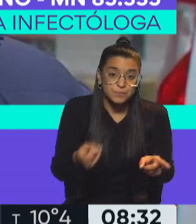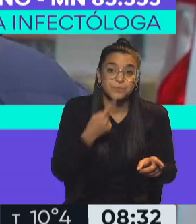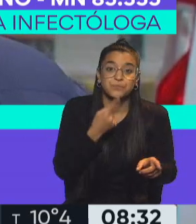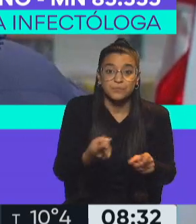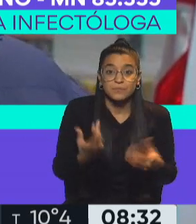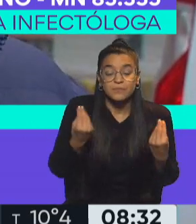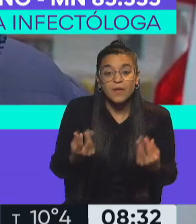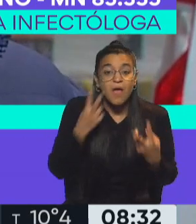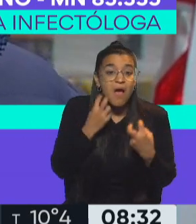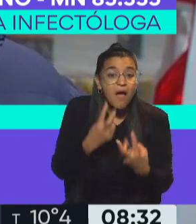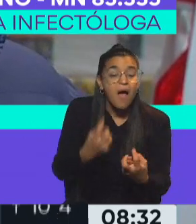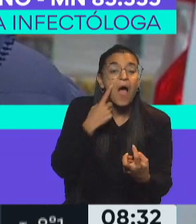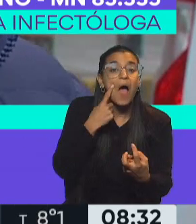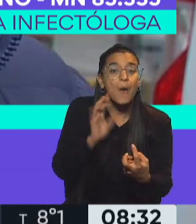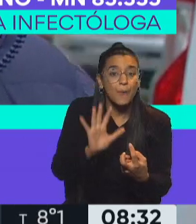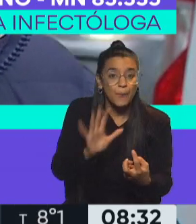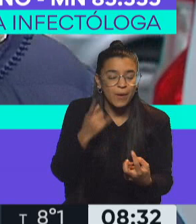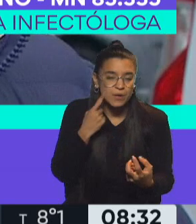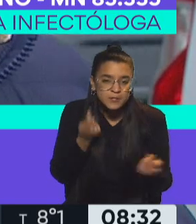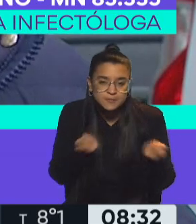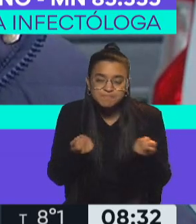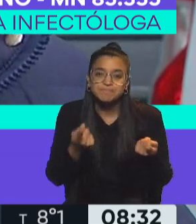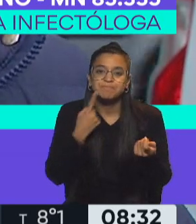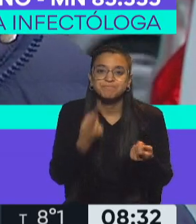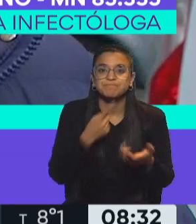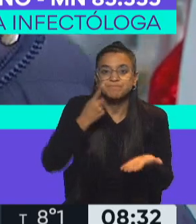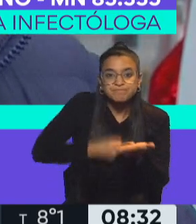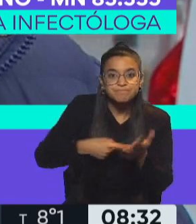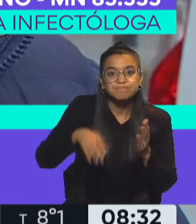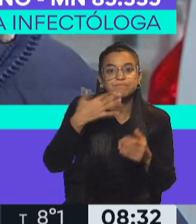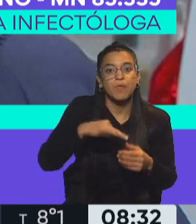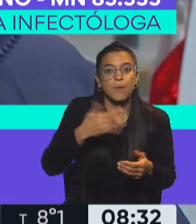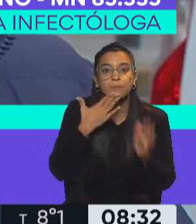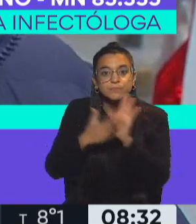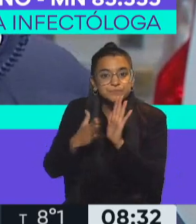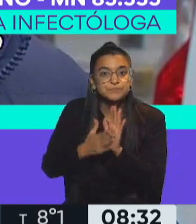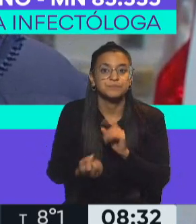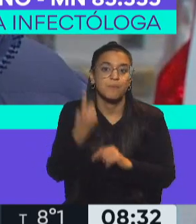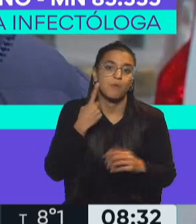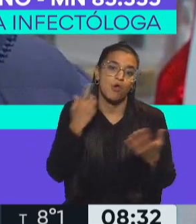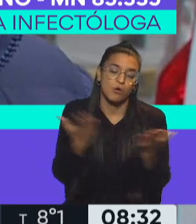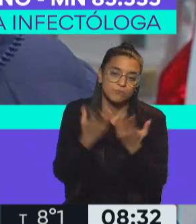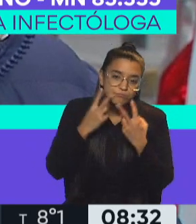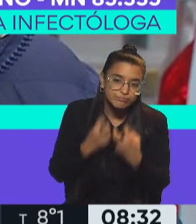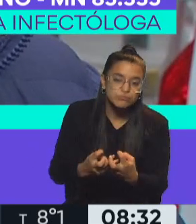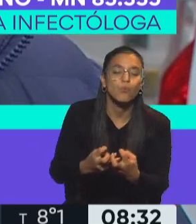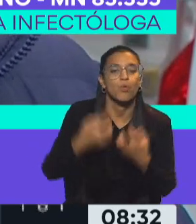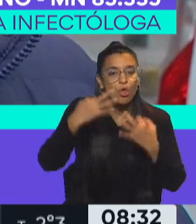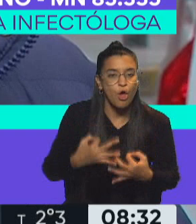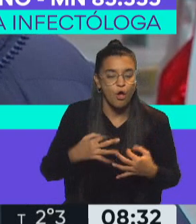esto está bajo supervisión y estas determinaciones tienen que ser corroboradas por estudios, ¿no es cierto? Como para